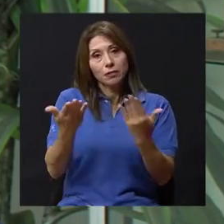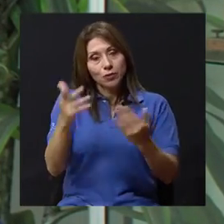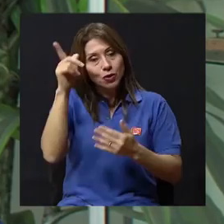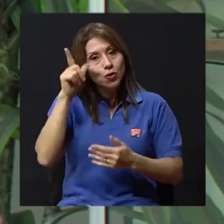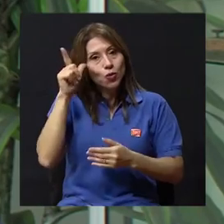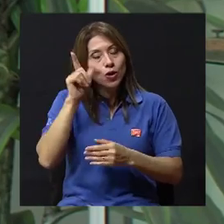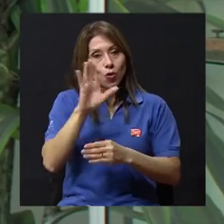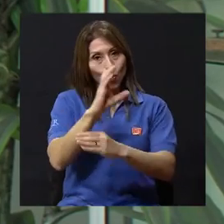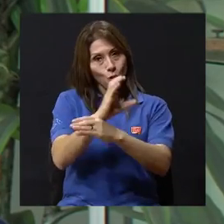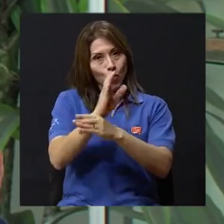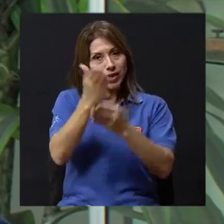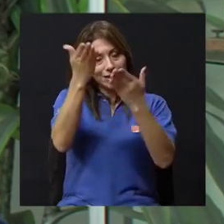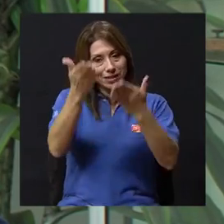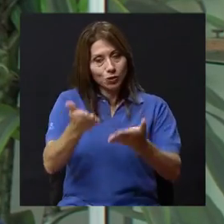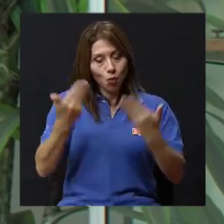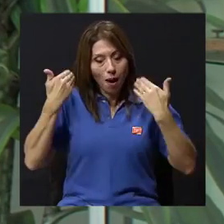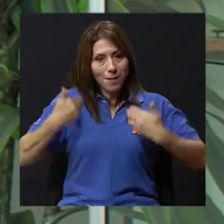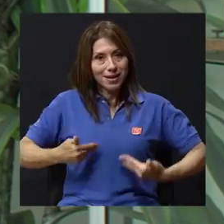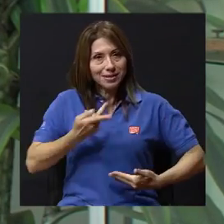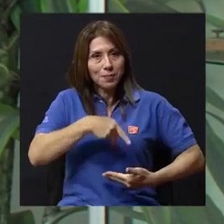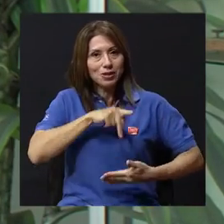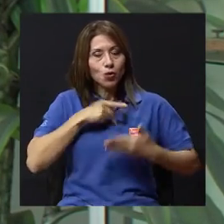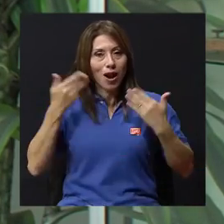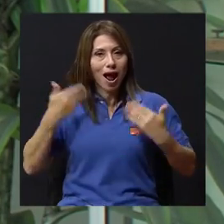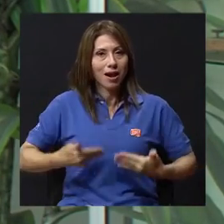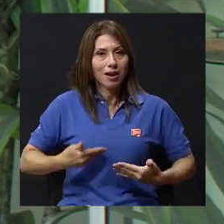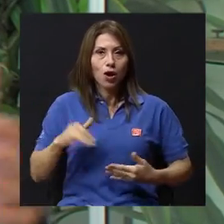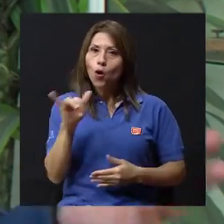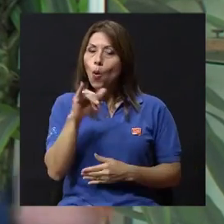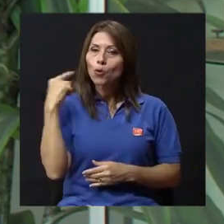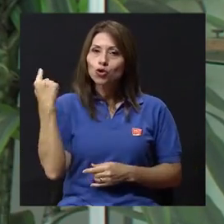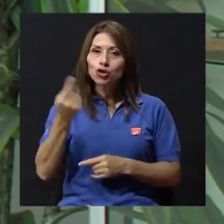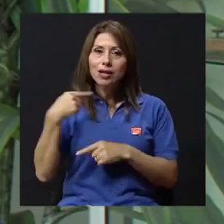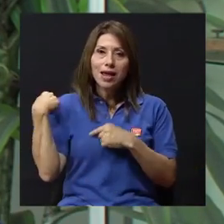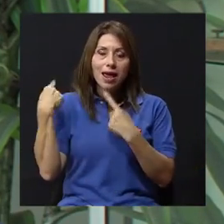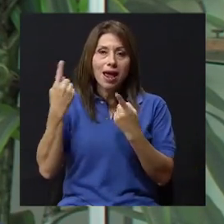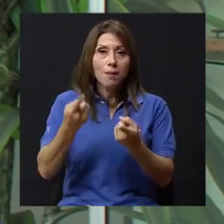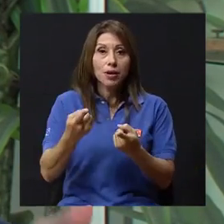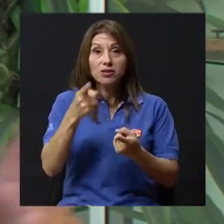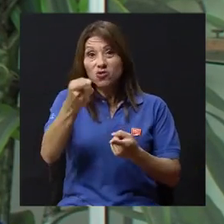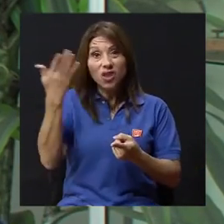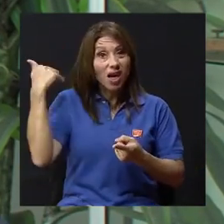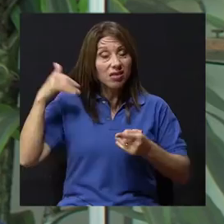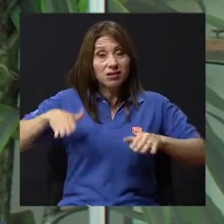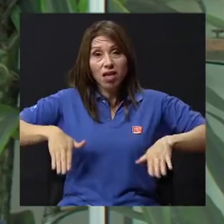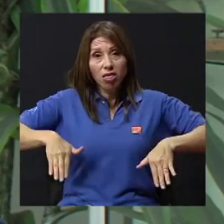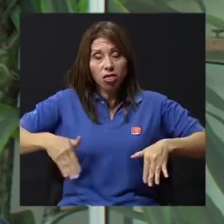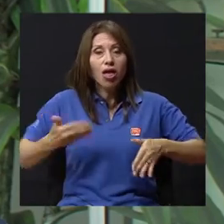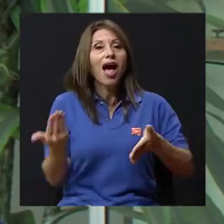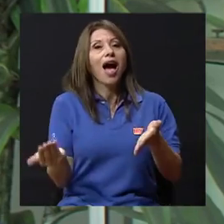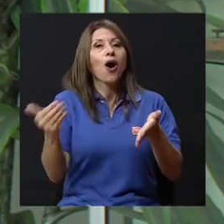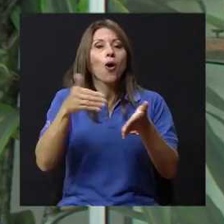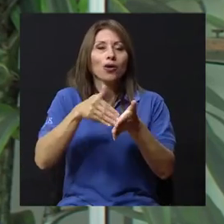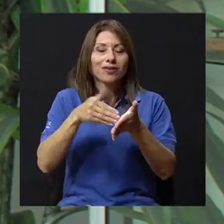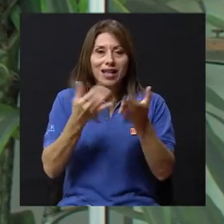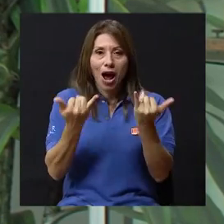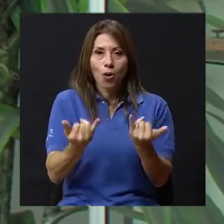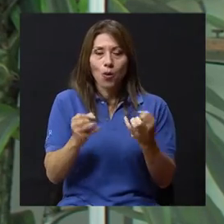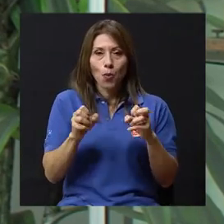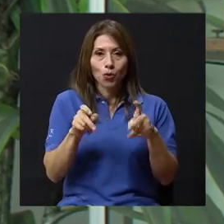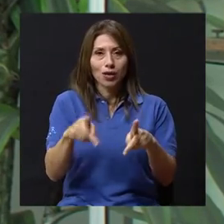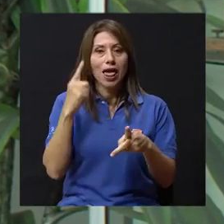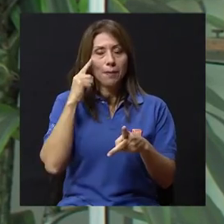Bueno, y cuídese, por supuesto, su apariencia y su aspecto personal, ¿verdad? Como siempre lo ha hecho. Y si no lo ha hecho, pues esta es una oportunidad de